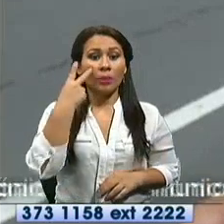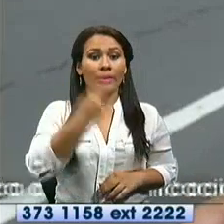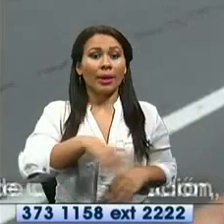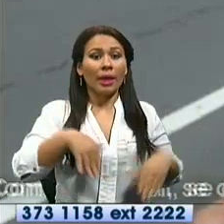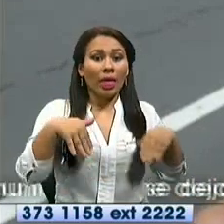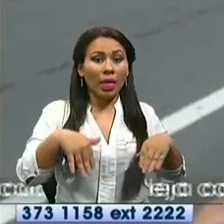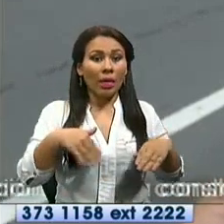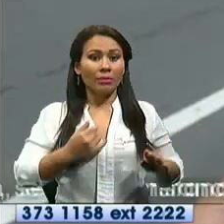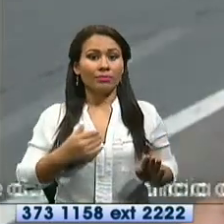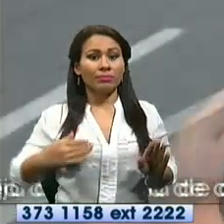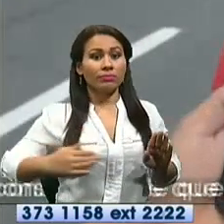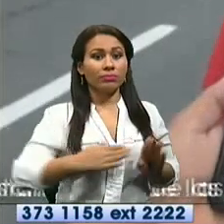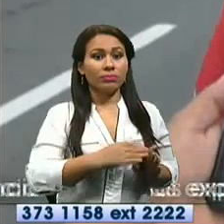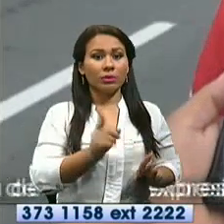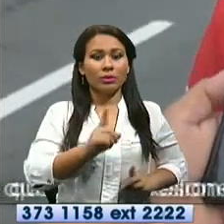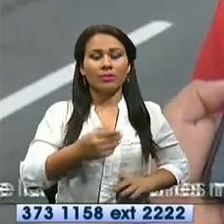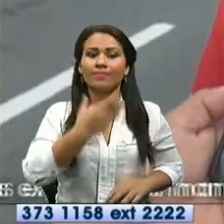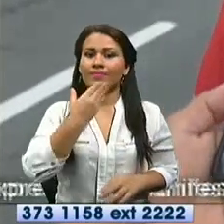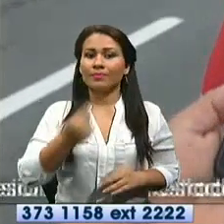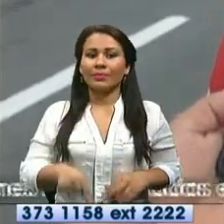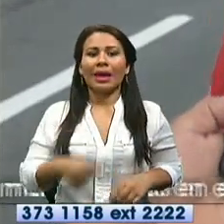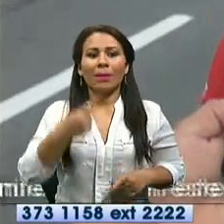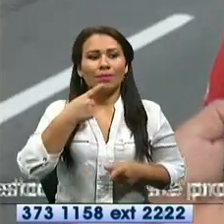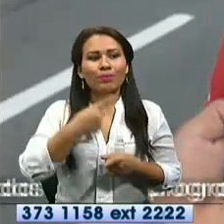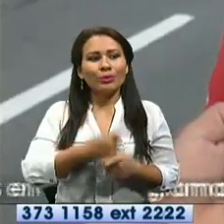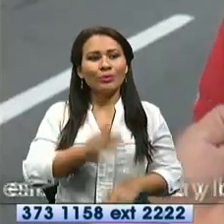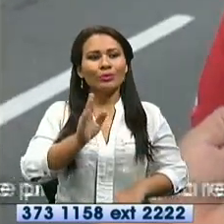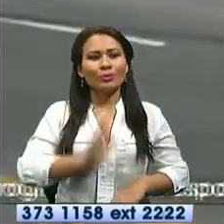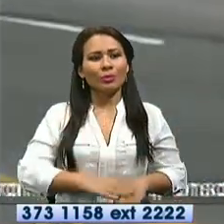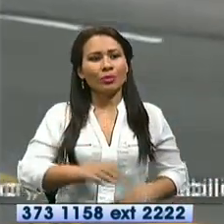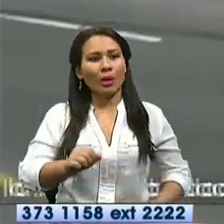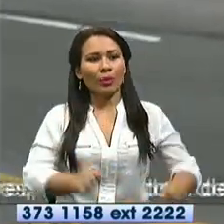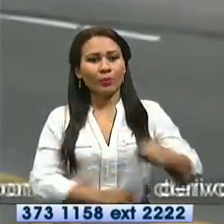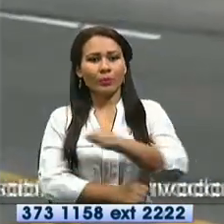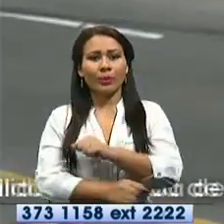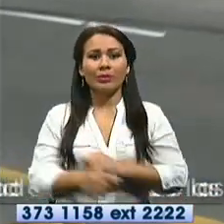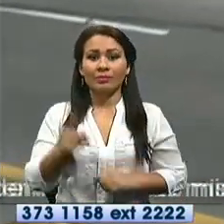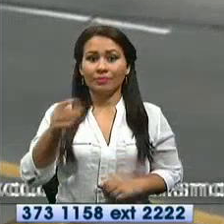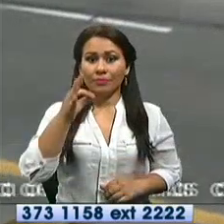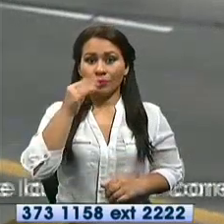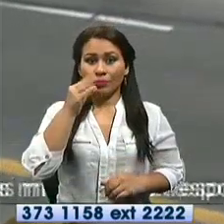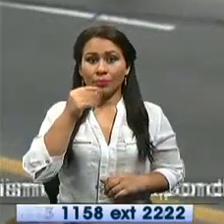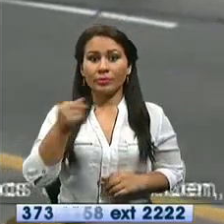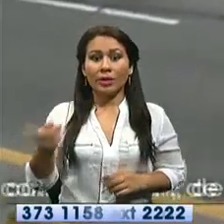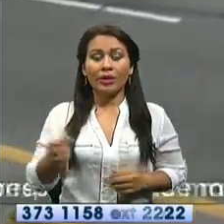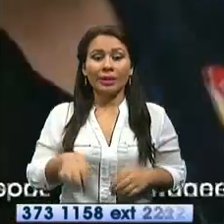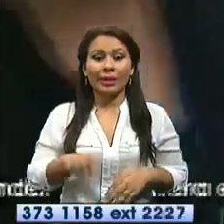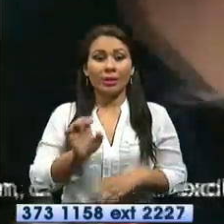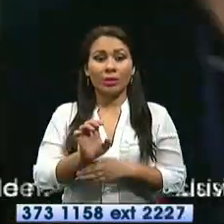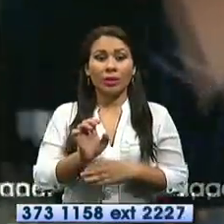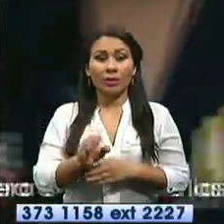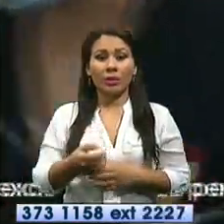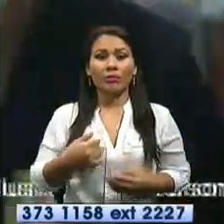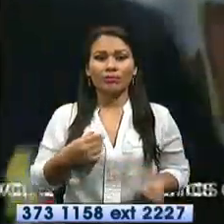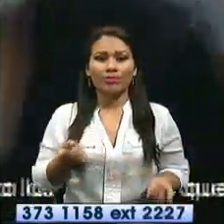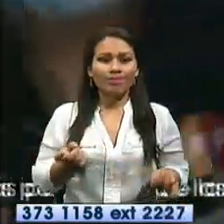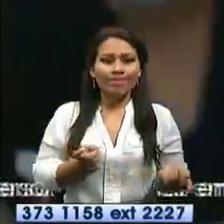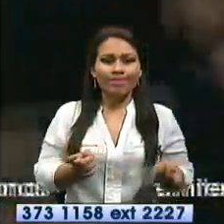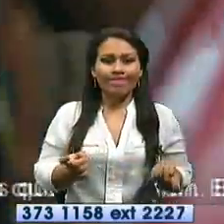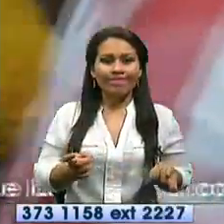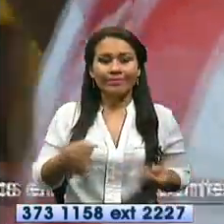entonces él quiso esquivar al perro. Y esa maniobra hizo que perdiera el control del carro. Agentes de la Comisión de Tránsito del Ecuador acudieron de